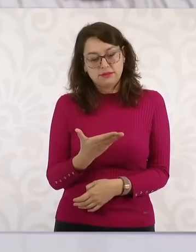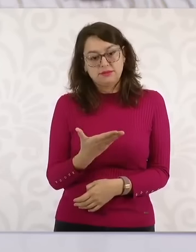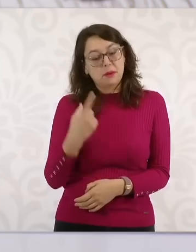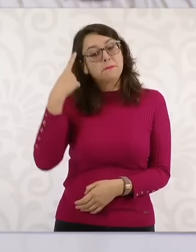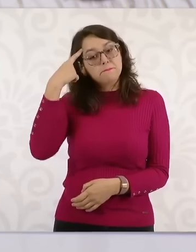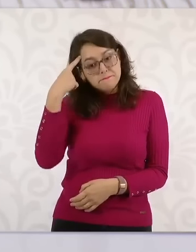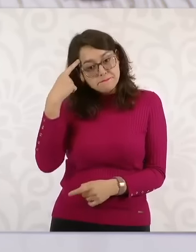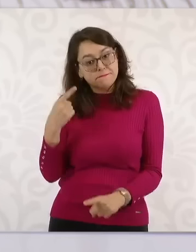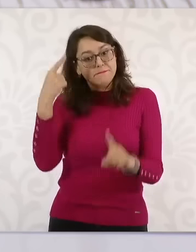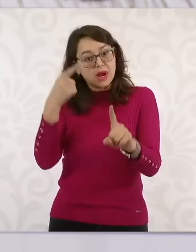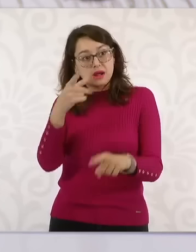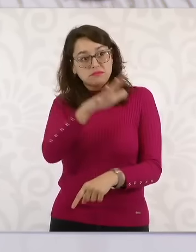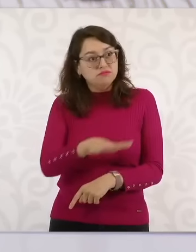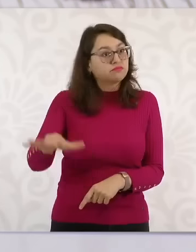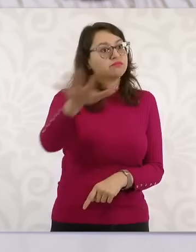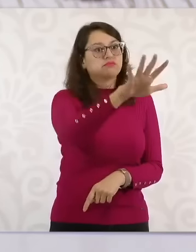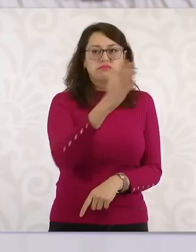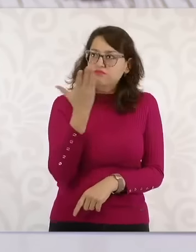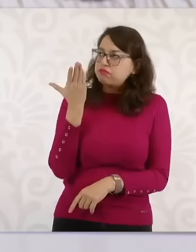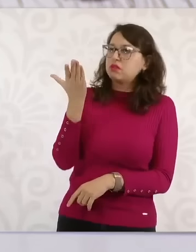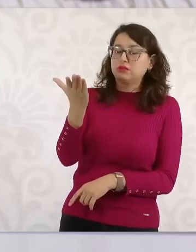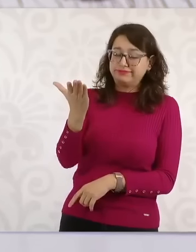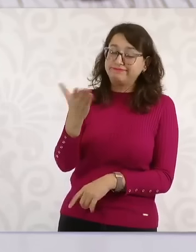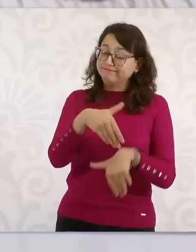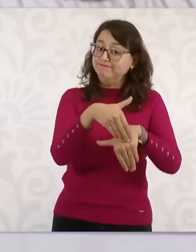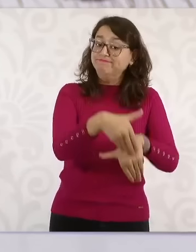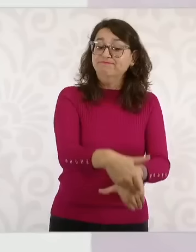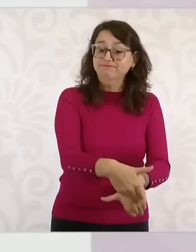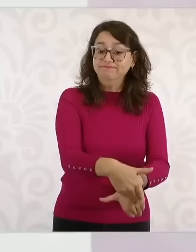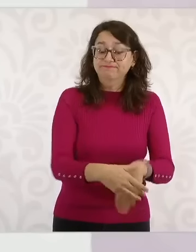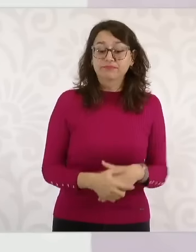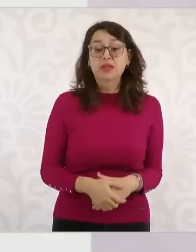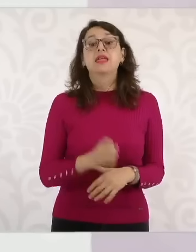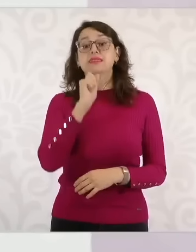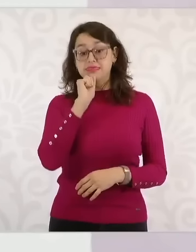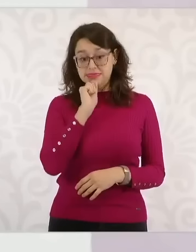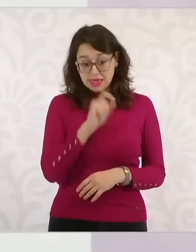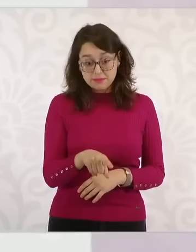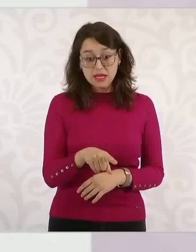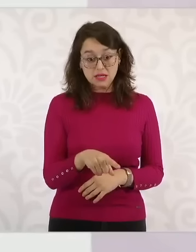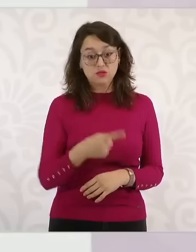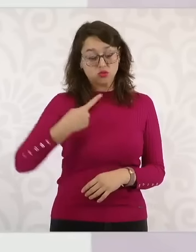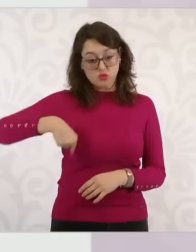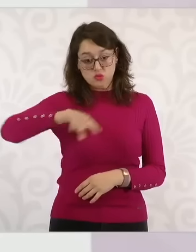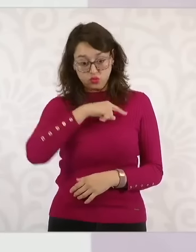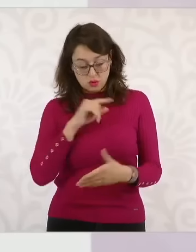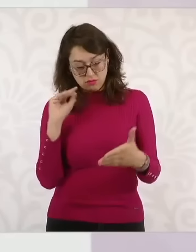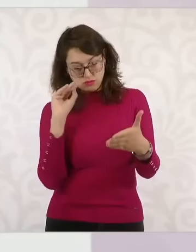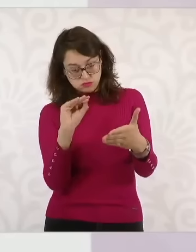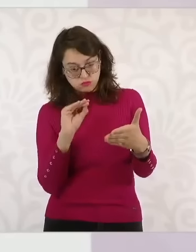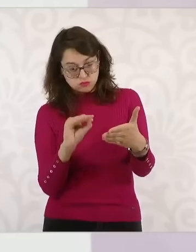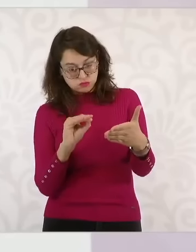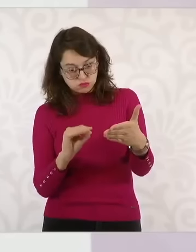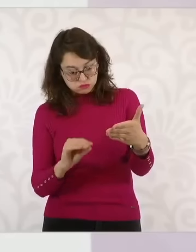del pueblo de México, y también pueden tener la certeza de que lo que estamos haciendo pues